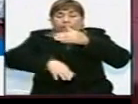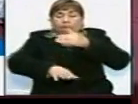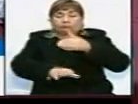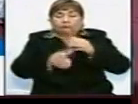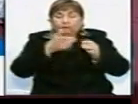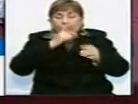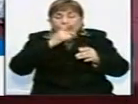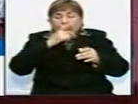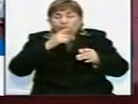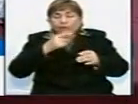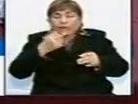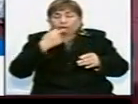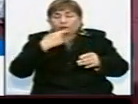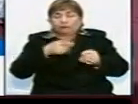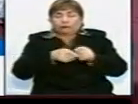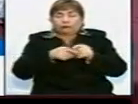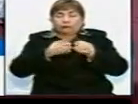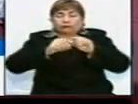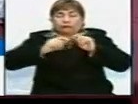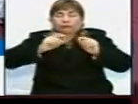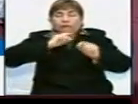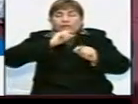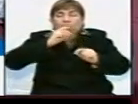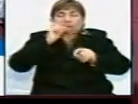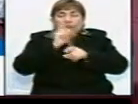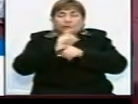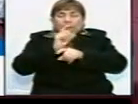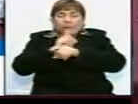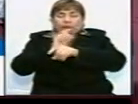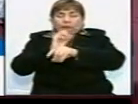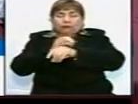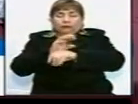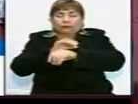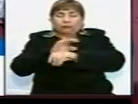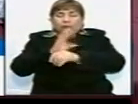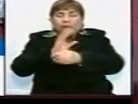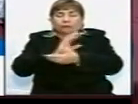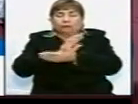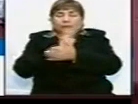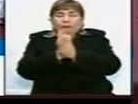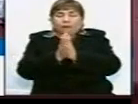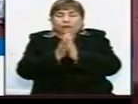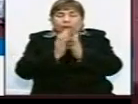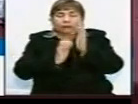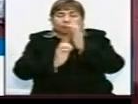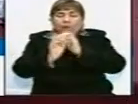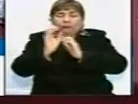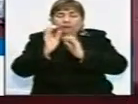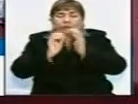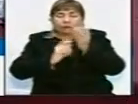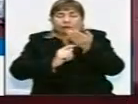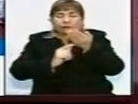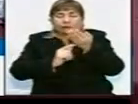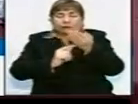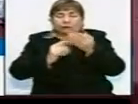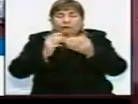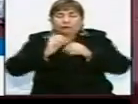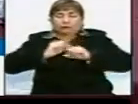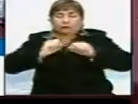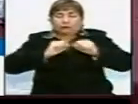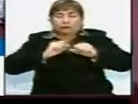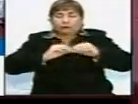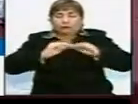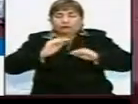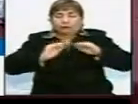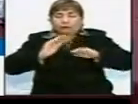japón nos ha hecho un estudio al honor en de cables submarinos s ciencia y tecnología para colocar 12 sensores en